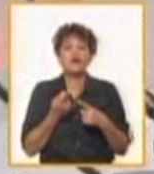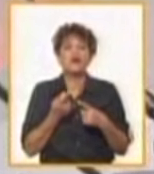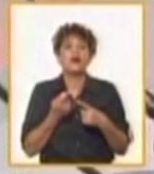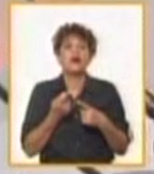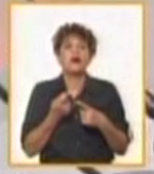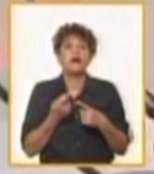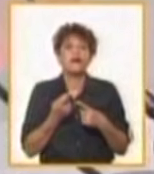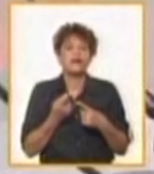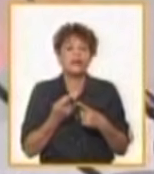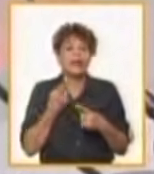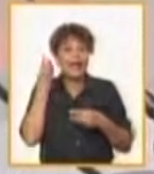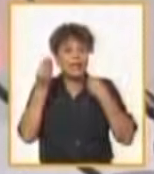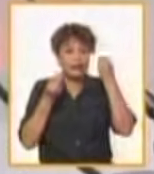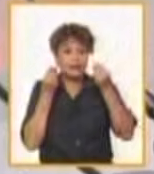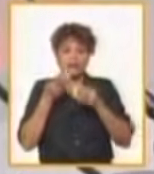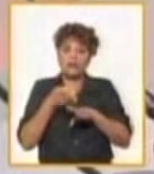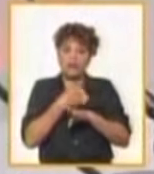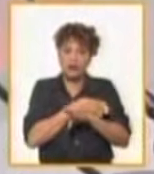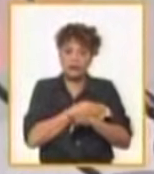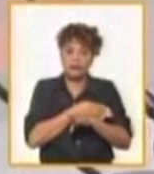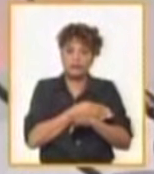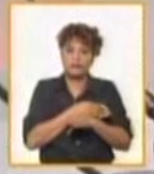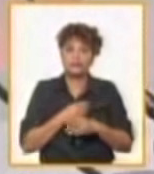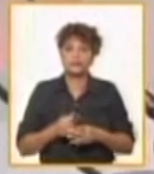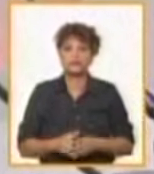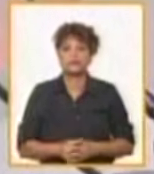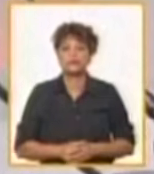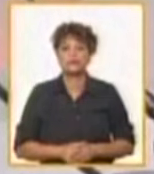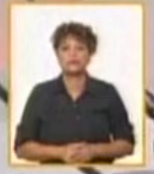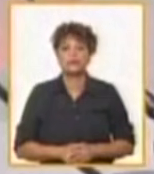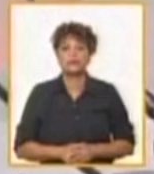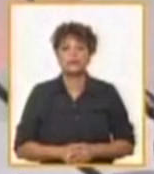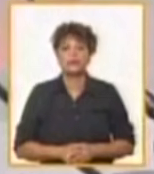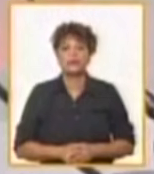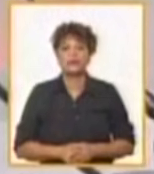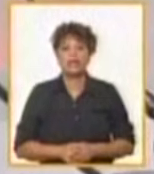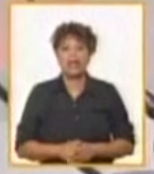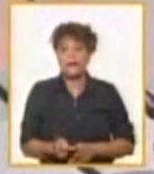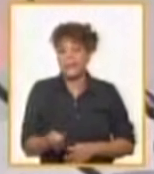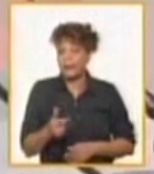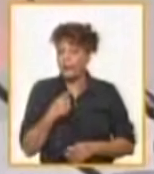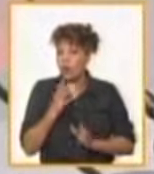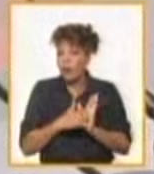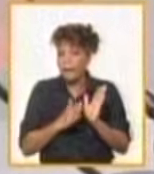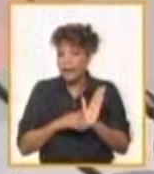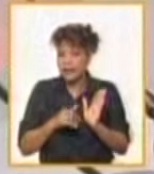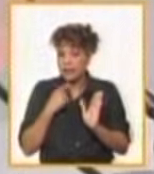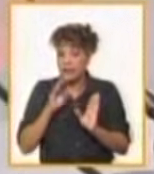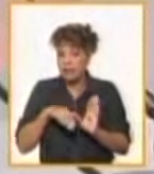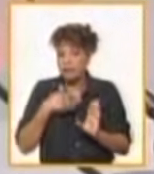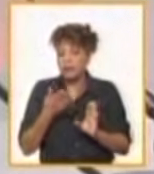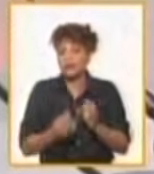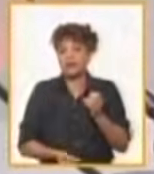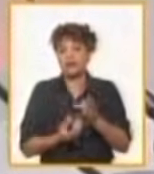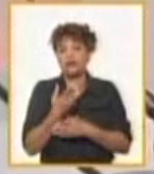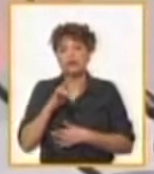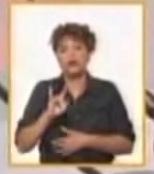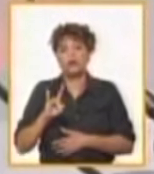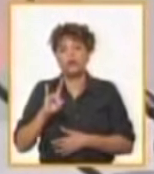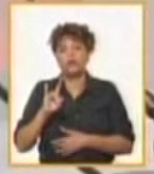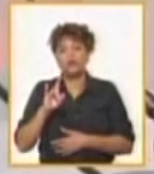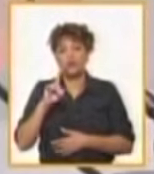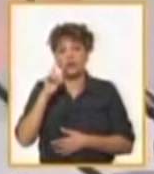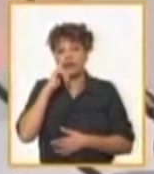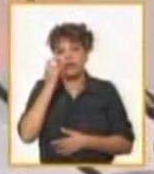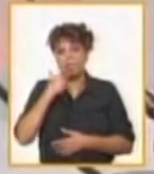A escasos meses de Palabras a los intelectuales se hace el Congreso de Escritores y Artistas y se funda la Unión de Escritores y Artistas